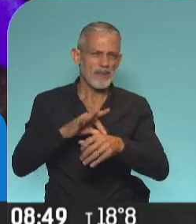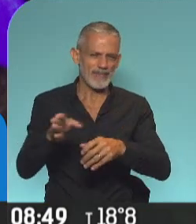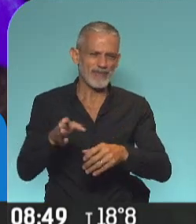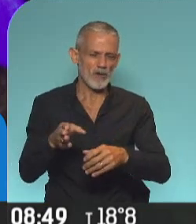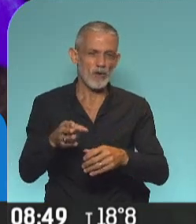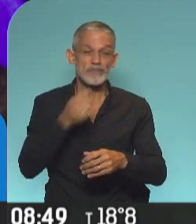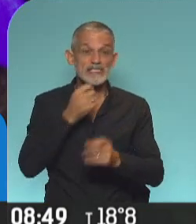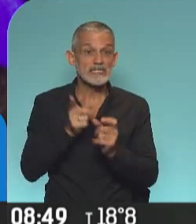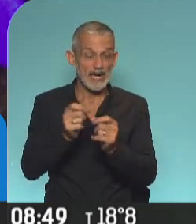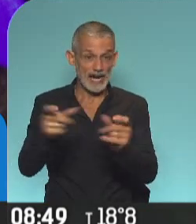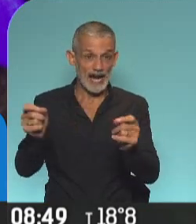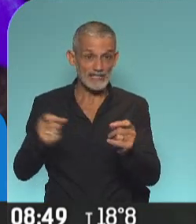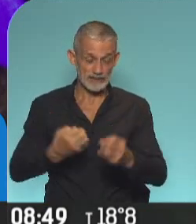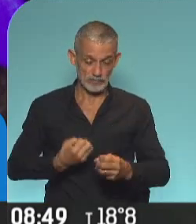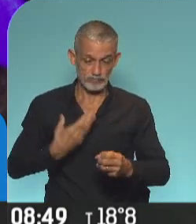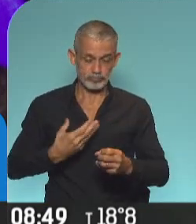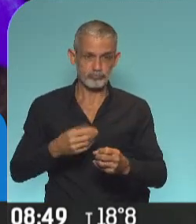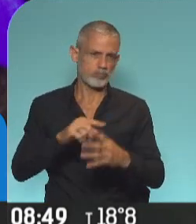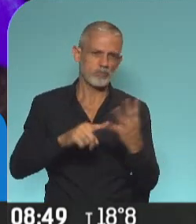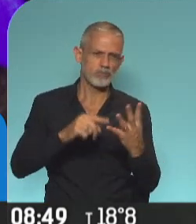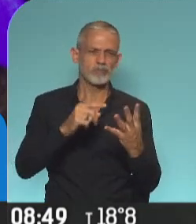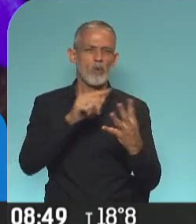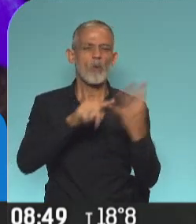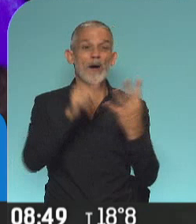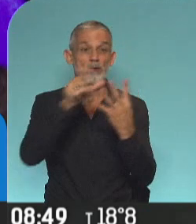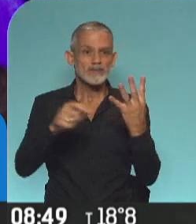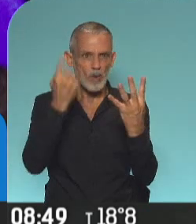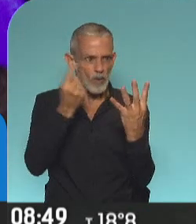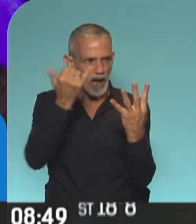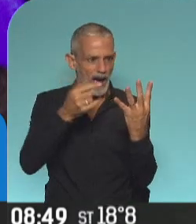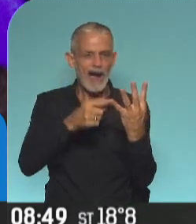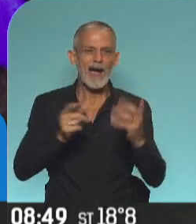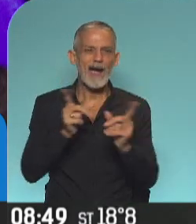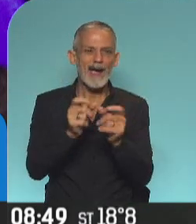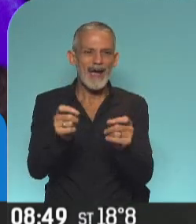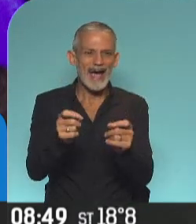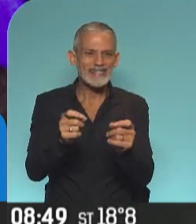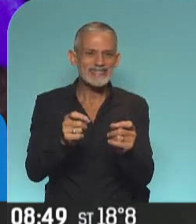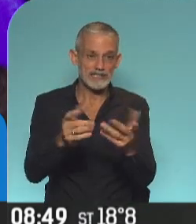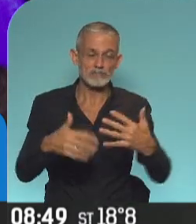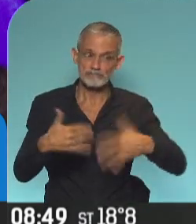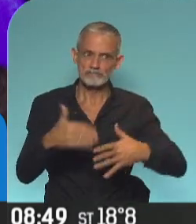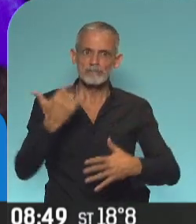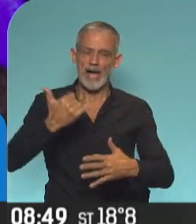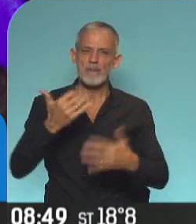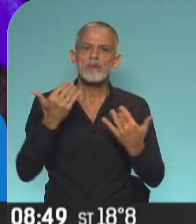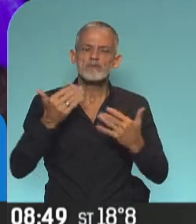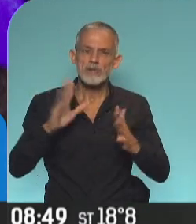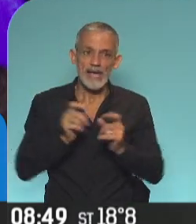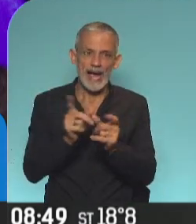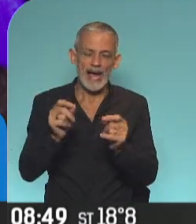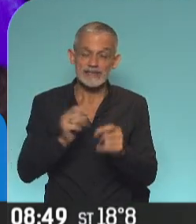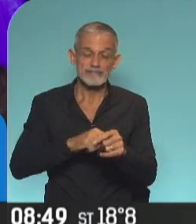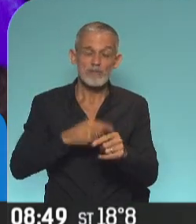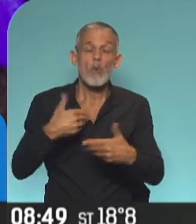que si el cáncer se desarrolla en una de cada tres o cuatro personas nuestra probabilidad de ser un cáncer ha logrado nuestra vida es muy alta no sabemos el